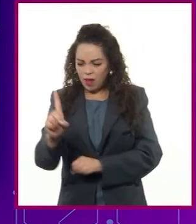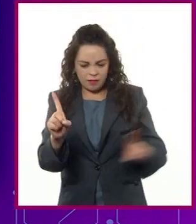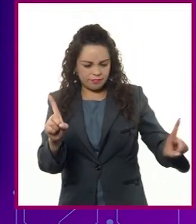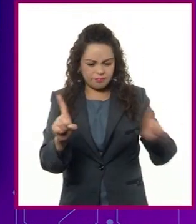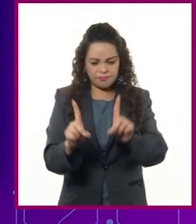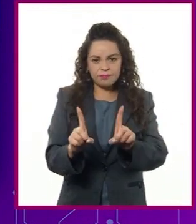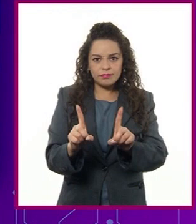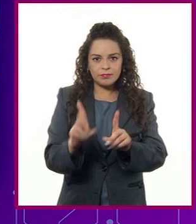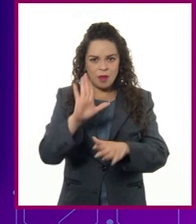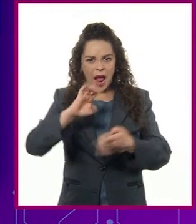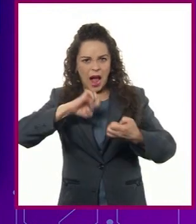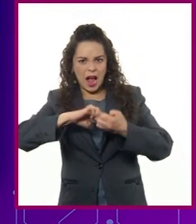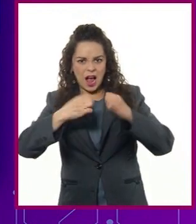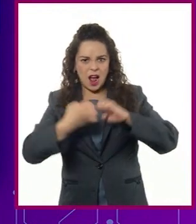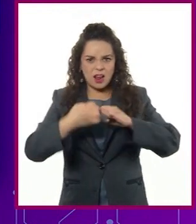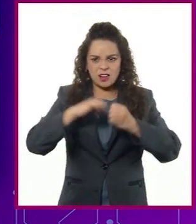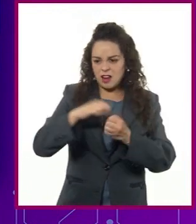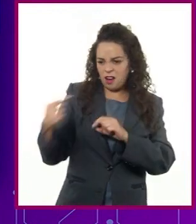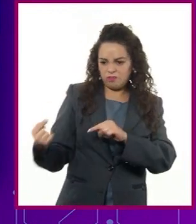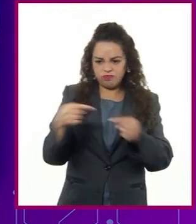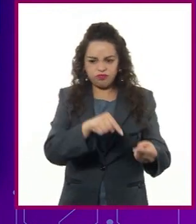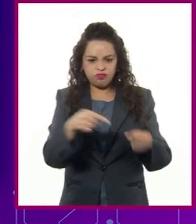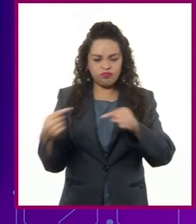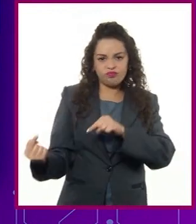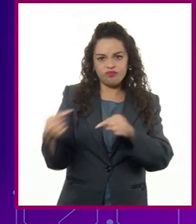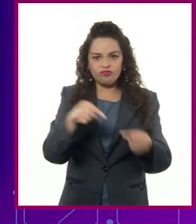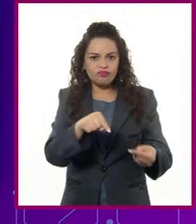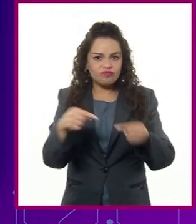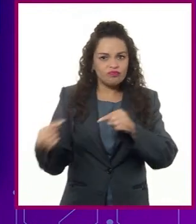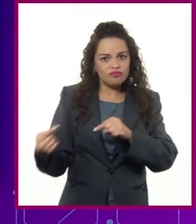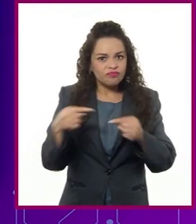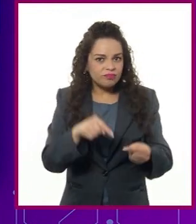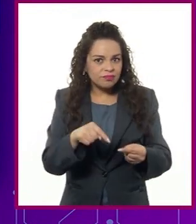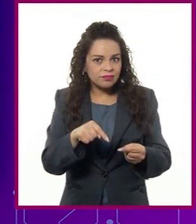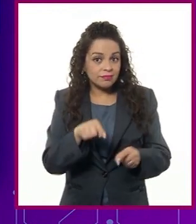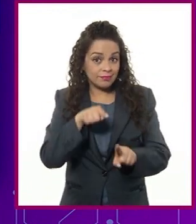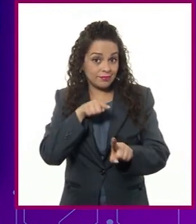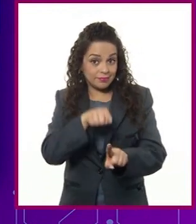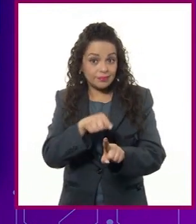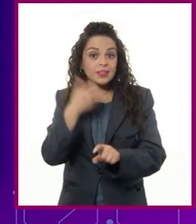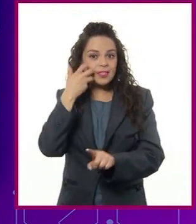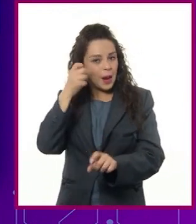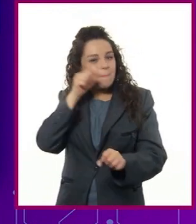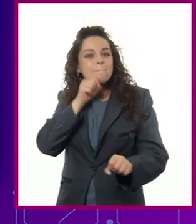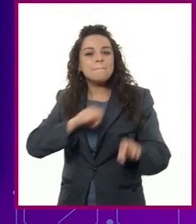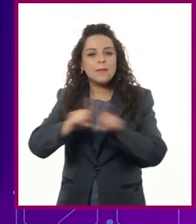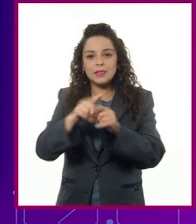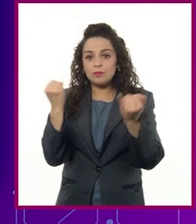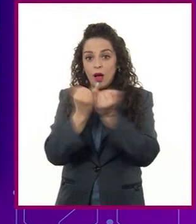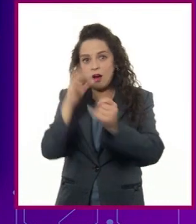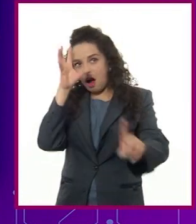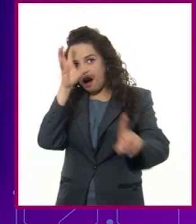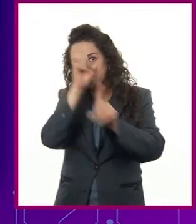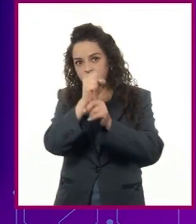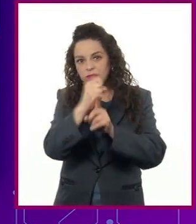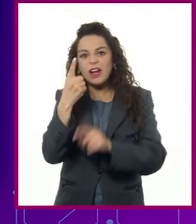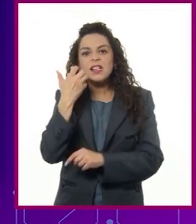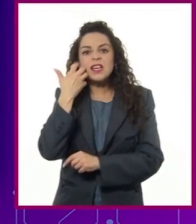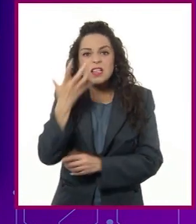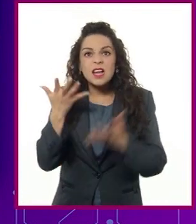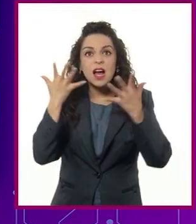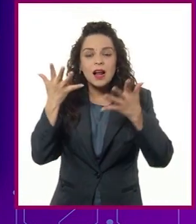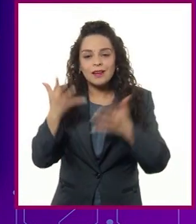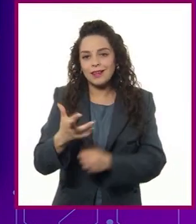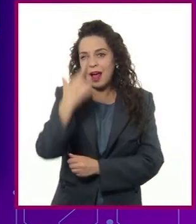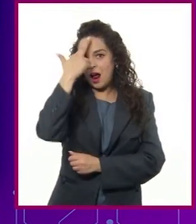una rivalidad entre las y los involucrados que aspiran a un mismo objetivo: tener la razón. De